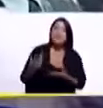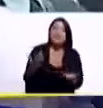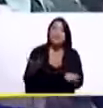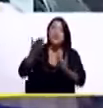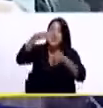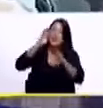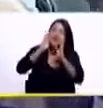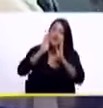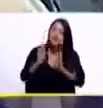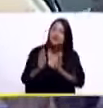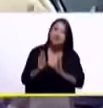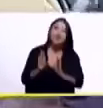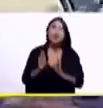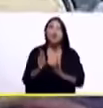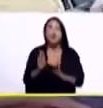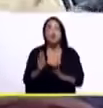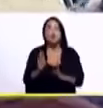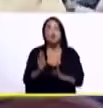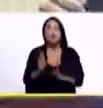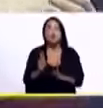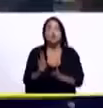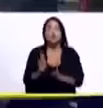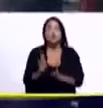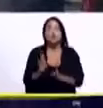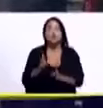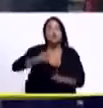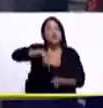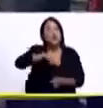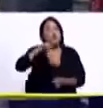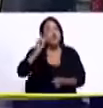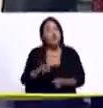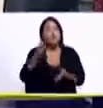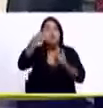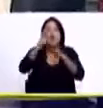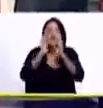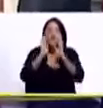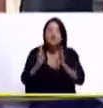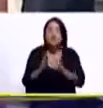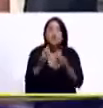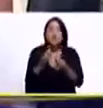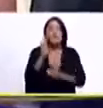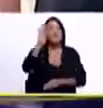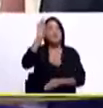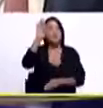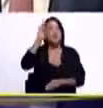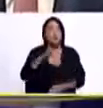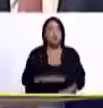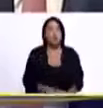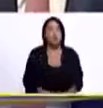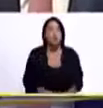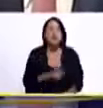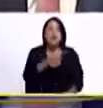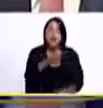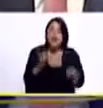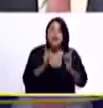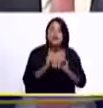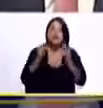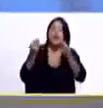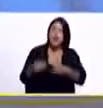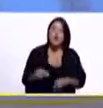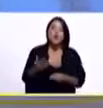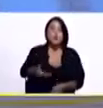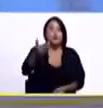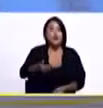necesidades, de la economía a la que debemos apostar hacia el futuro. Entonces es un gran consenso